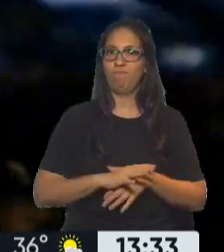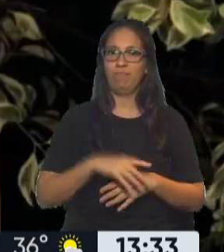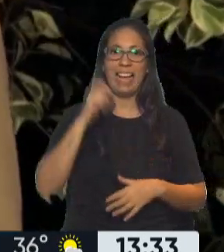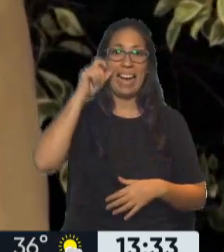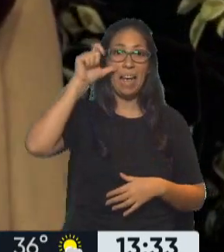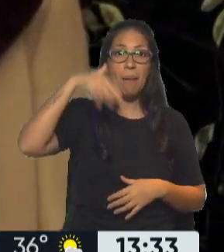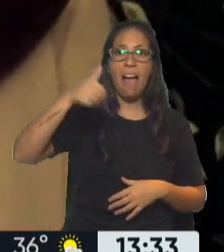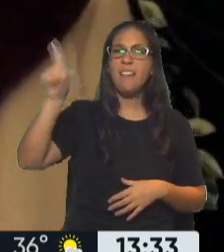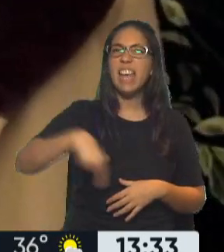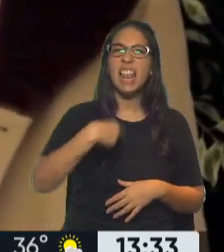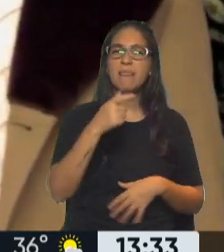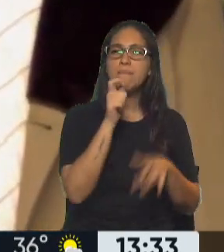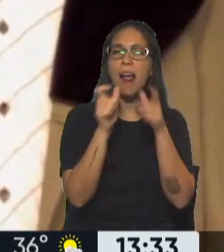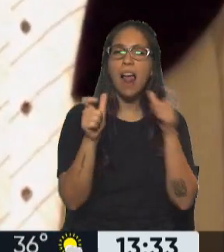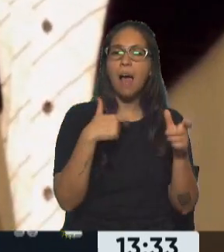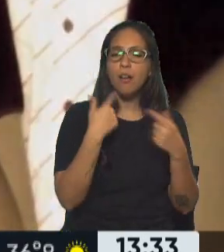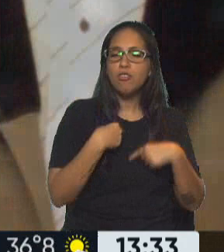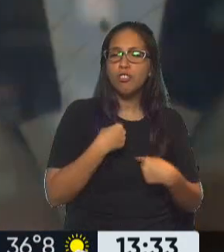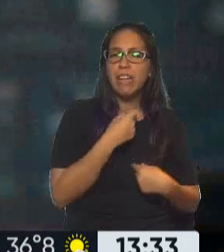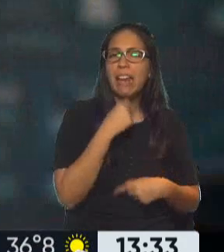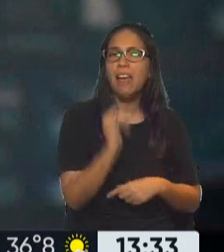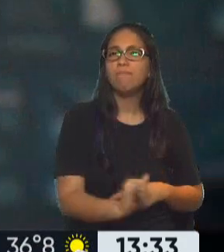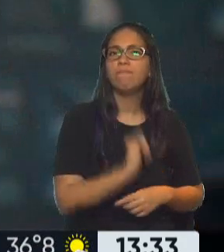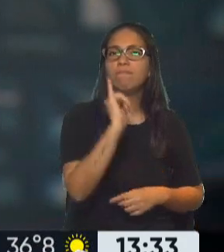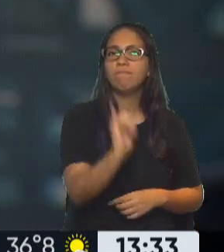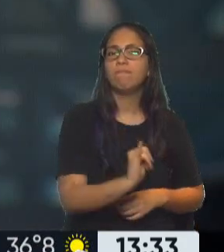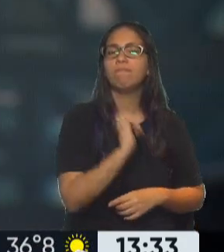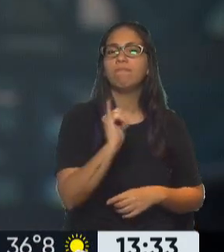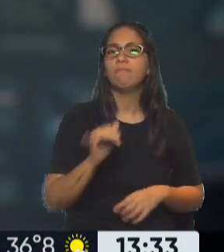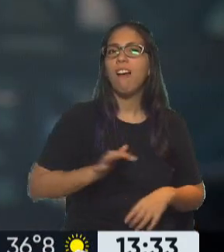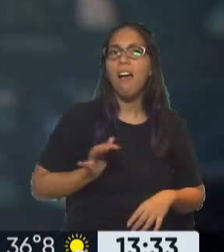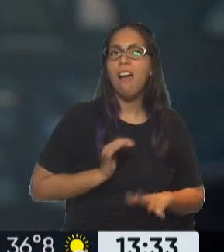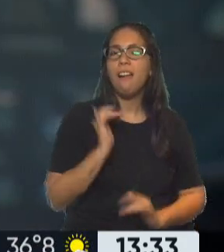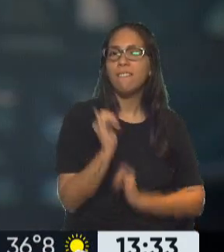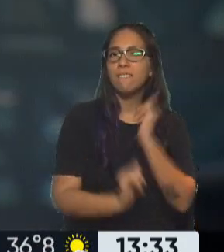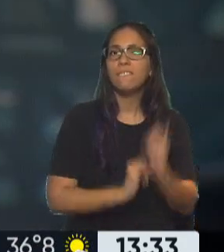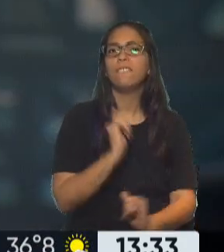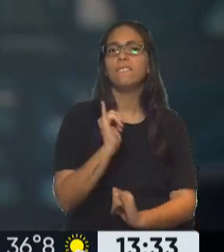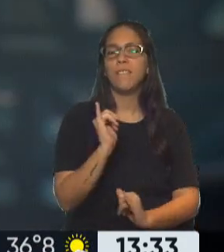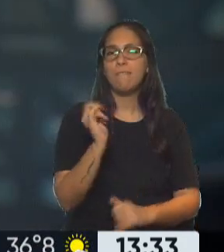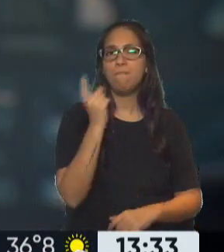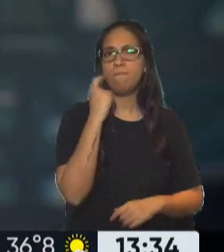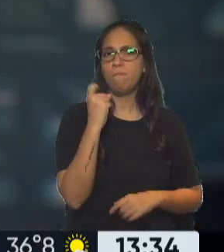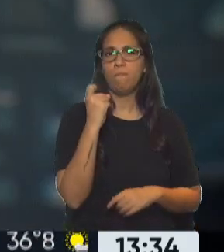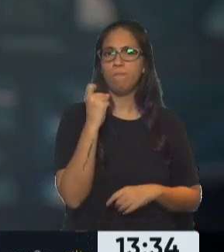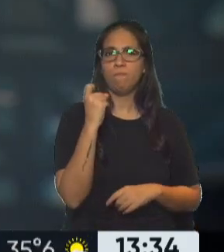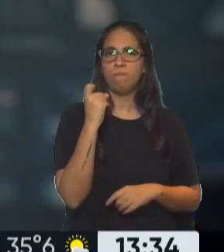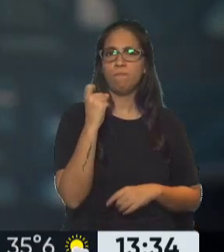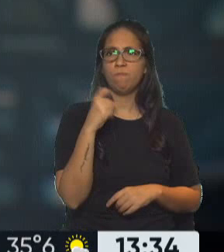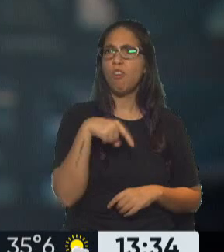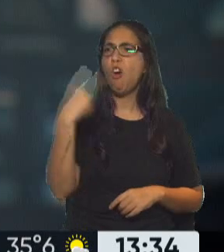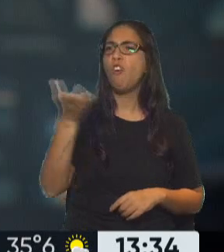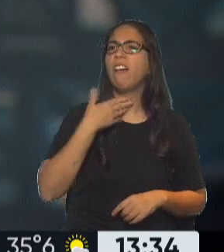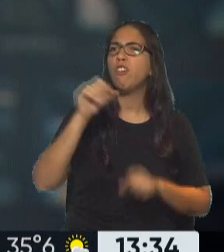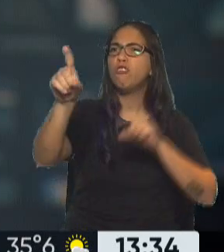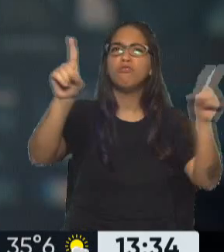de las palabras que quería contar. Quería contar cosas que me di cuenta que no tenía que elegir otra voz,